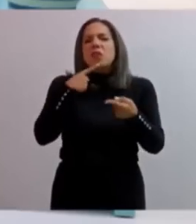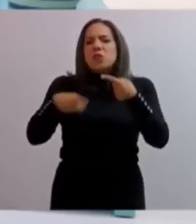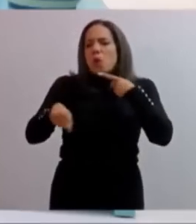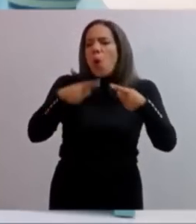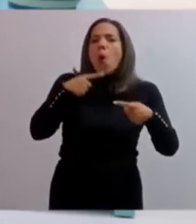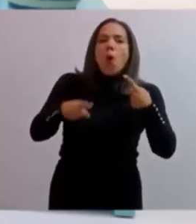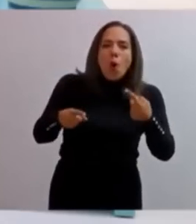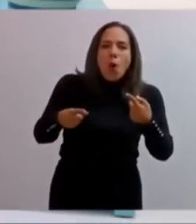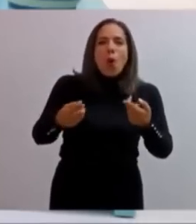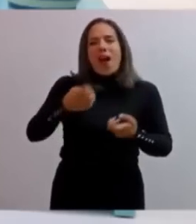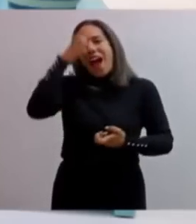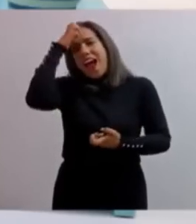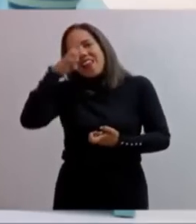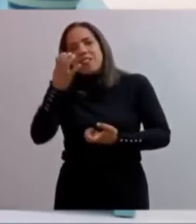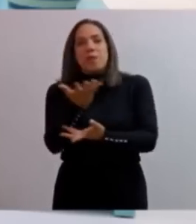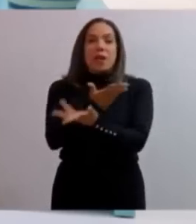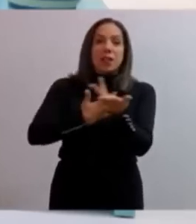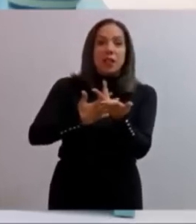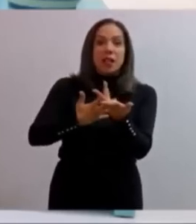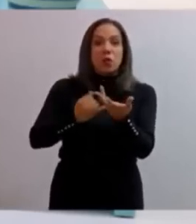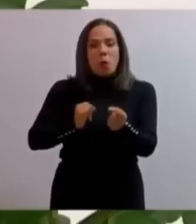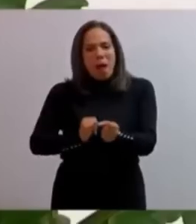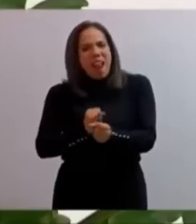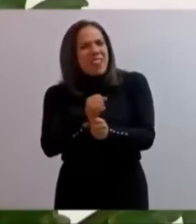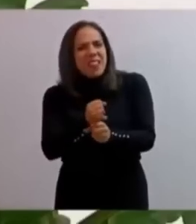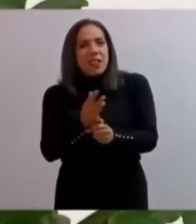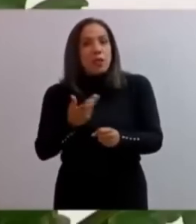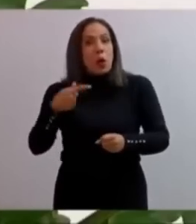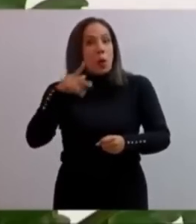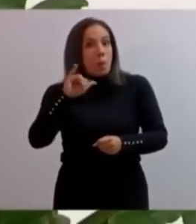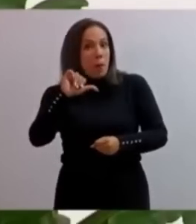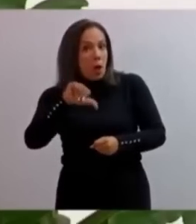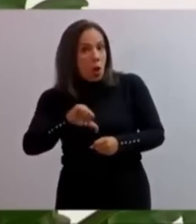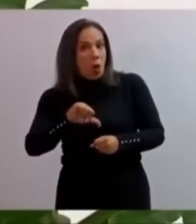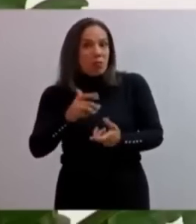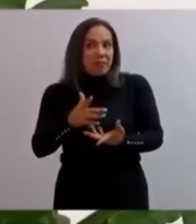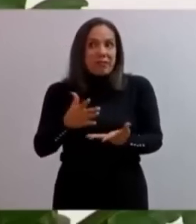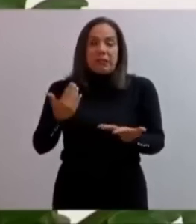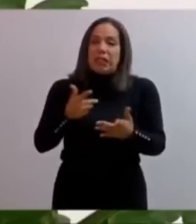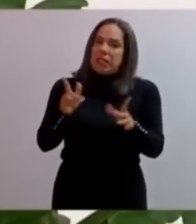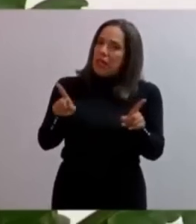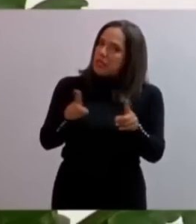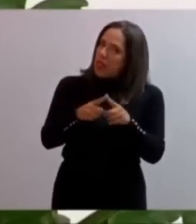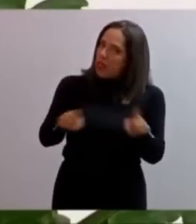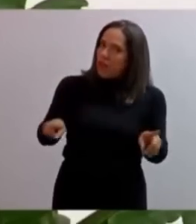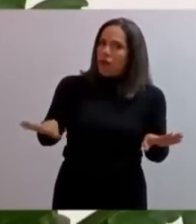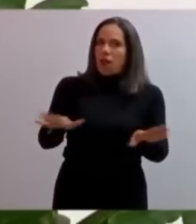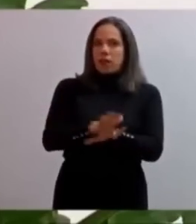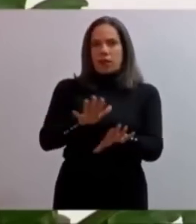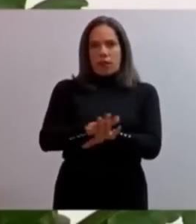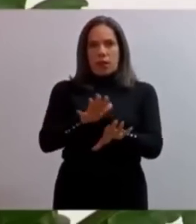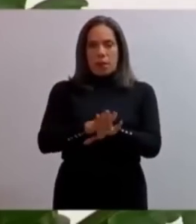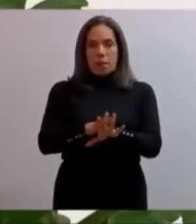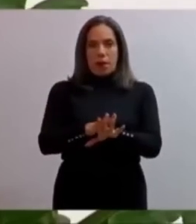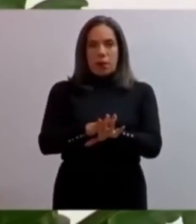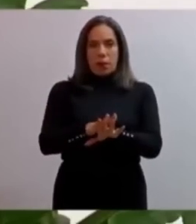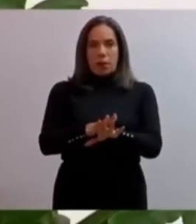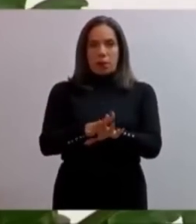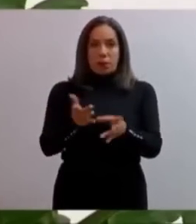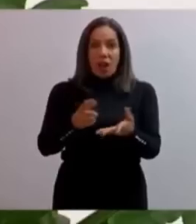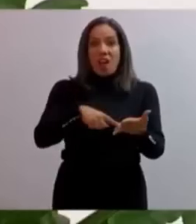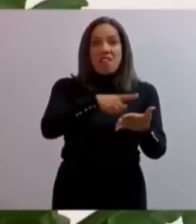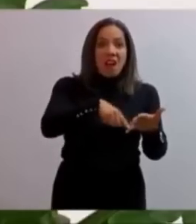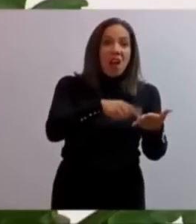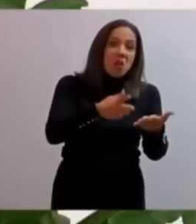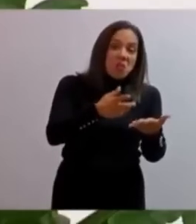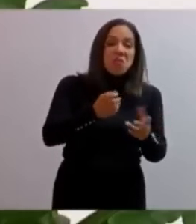compartir experiencias y tomar decisiones como escuela. En algunos lugares y en algunos niveles educativos, las y los docentes se